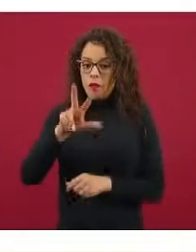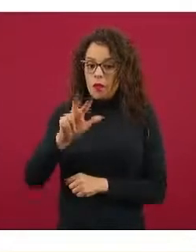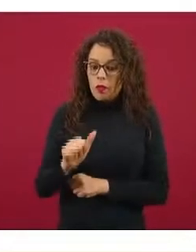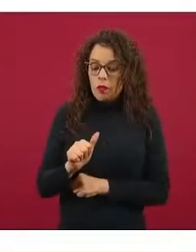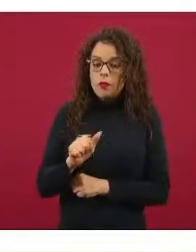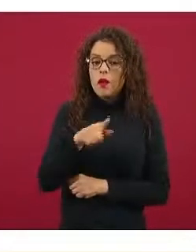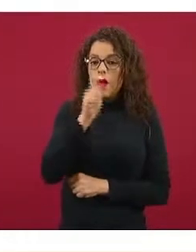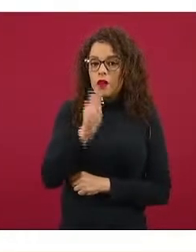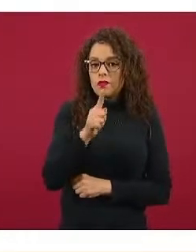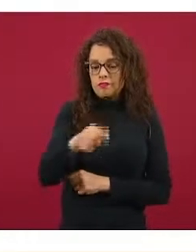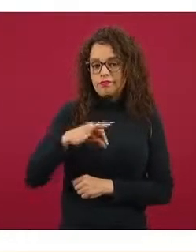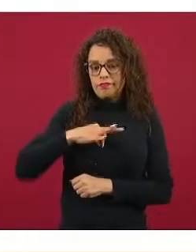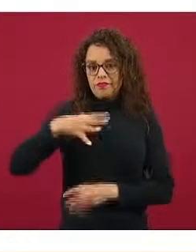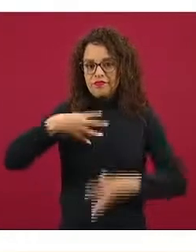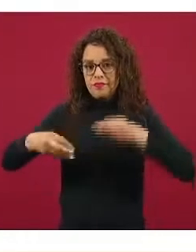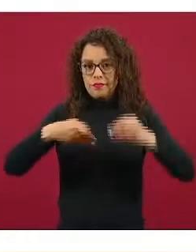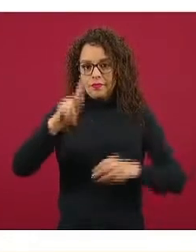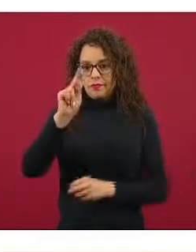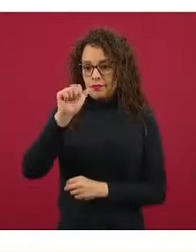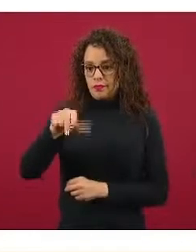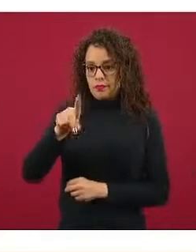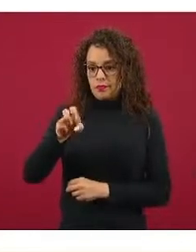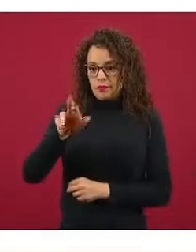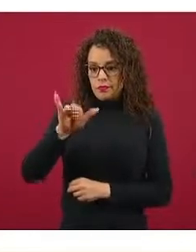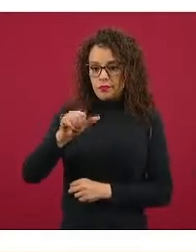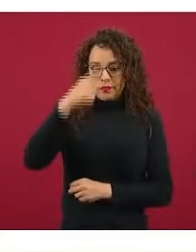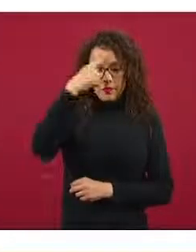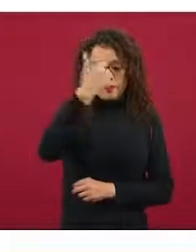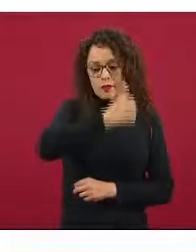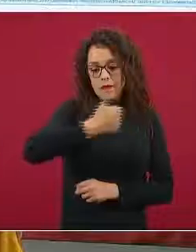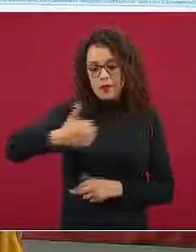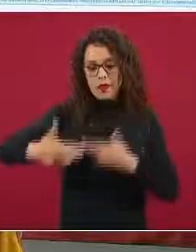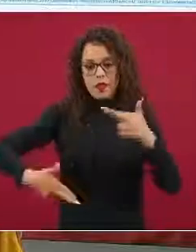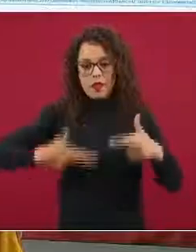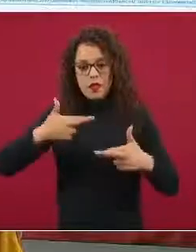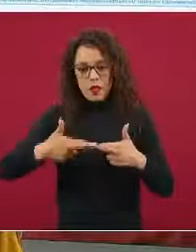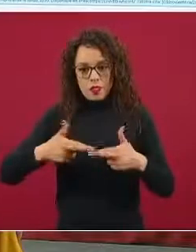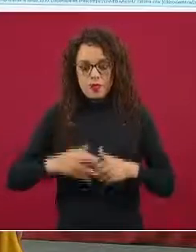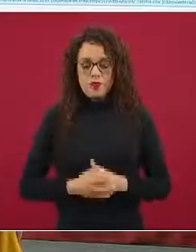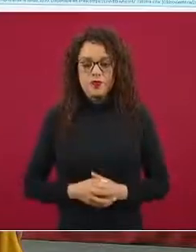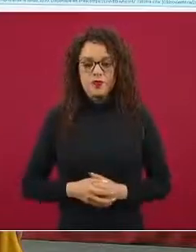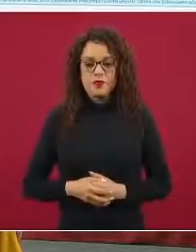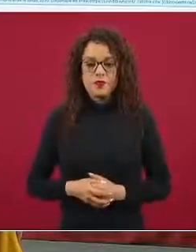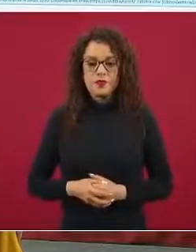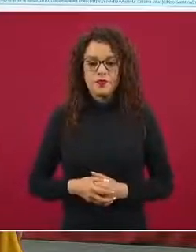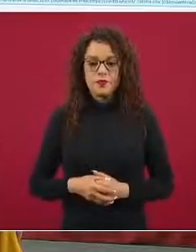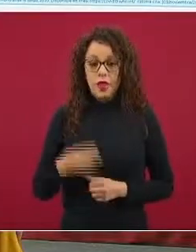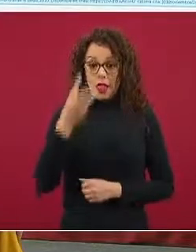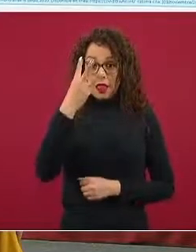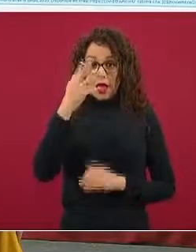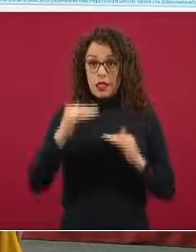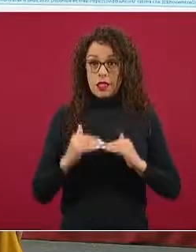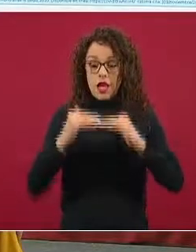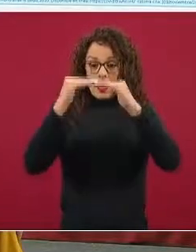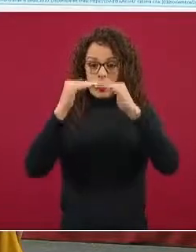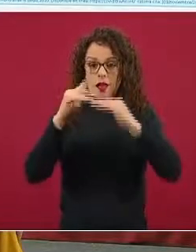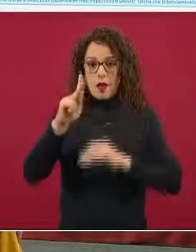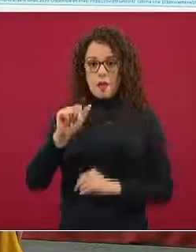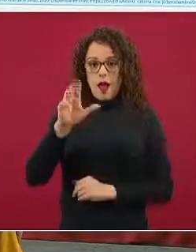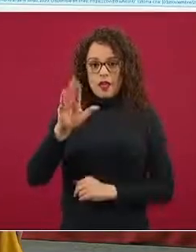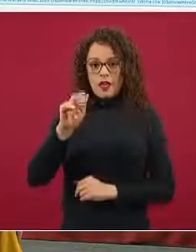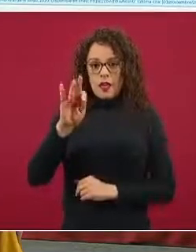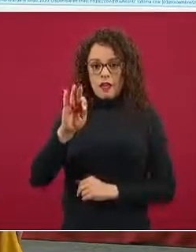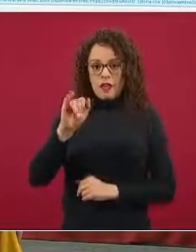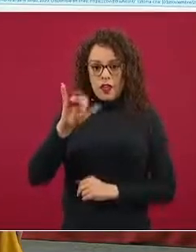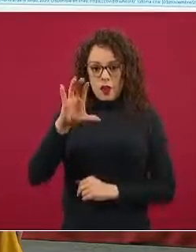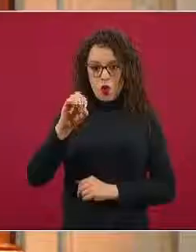ha comportado la pandemia para cada una de las regiones. Estábamos diciendo que las 3 de arriba, Pacífico Occidental, África